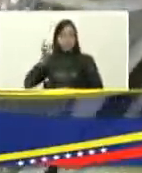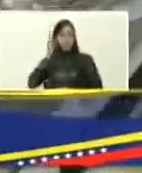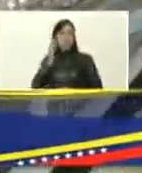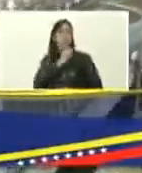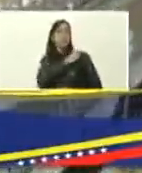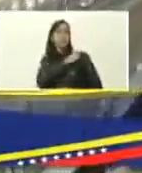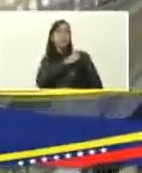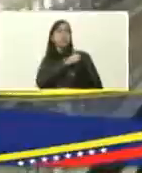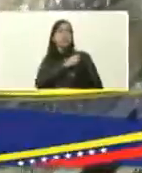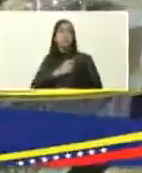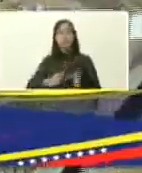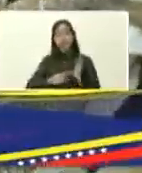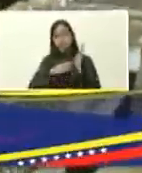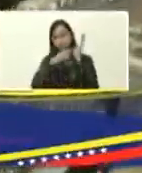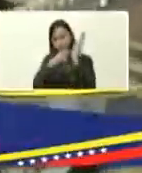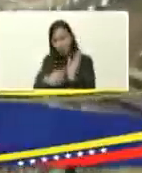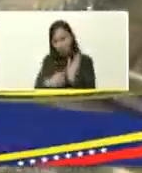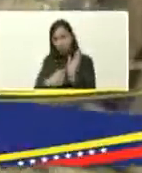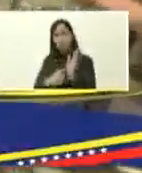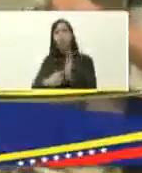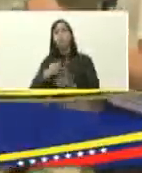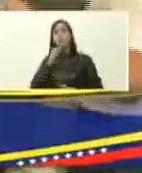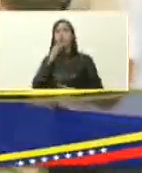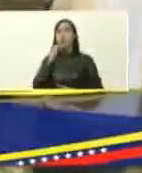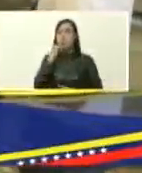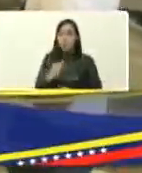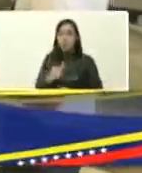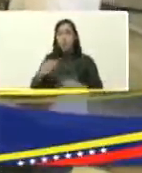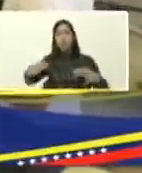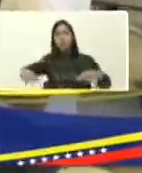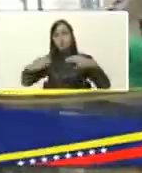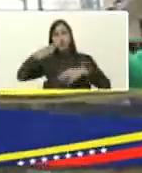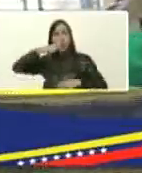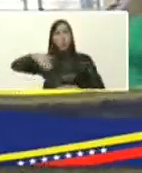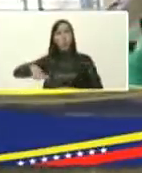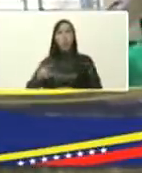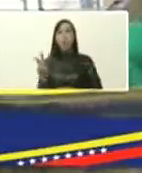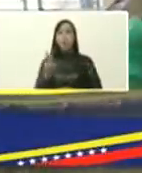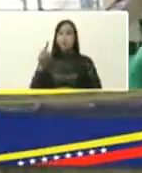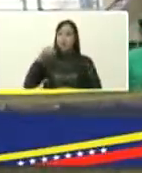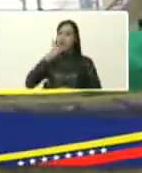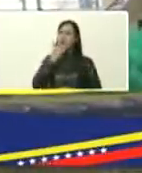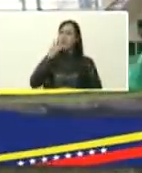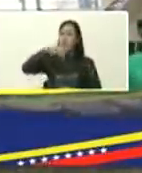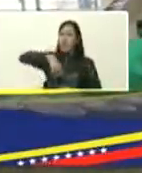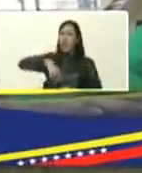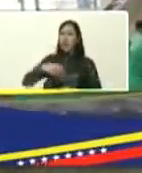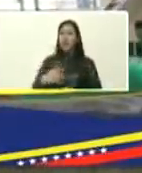Perla del Sur, comparta con todo el pueblo de Venezuela lo que ocurre en esta planta.